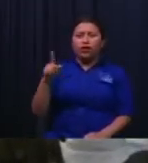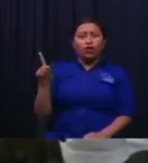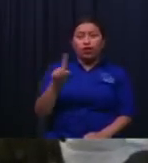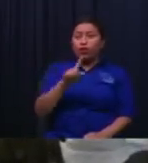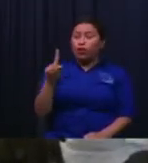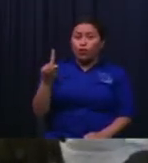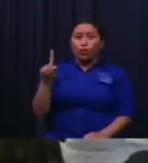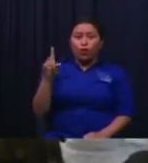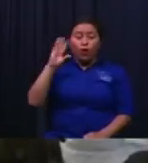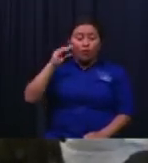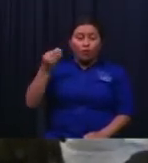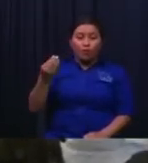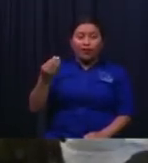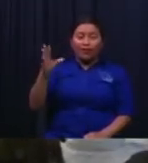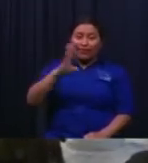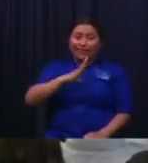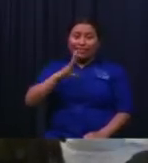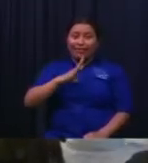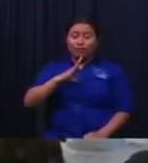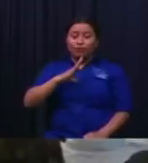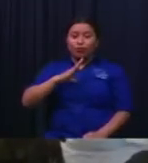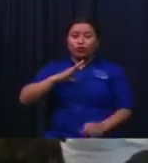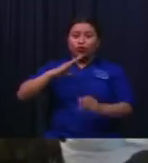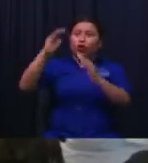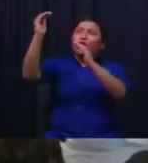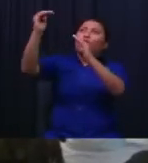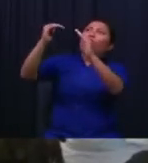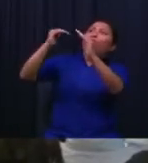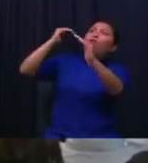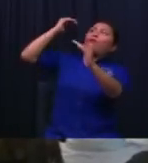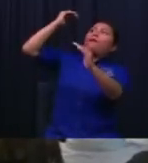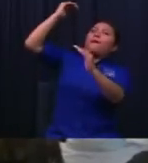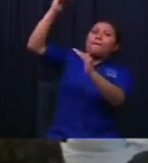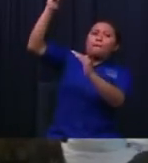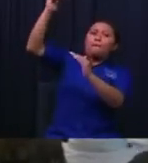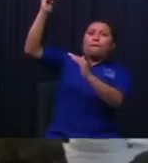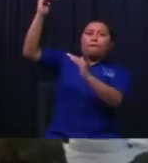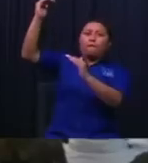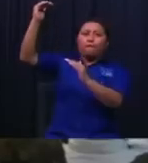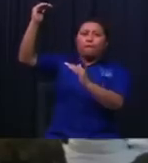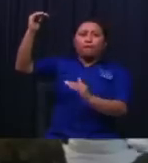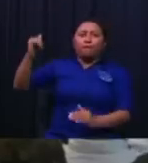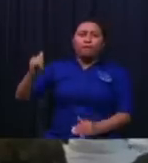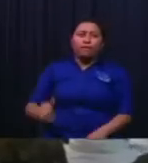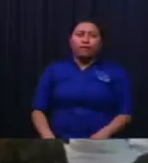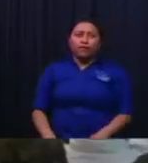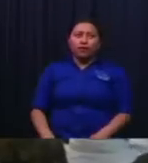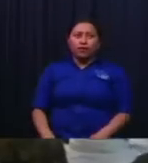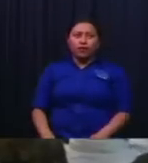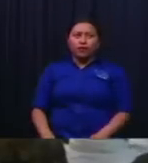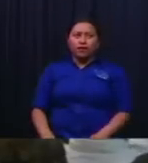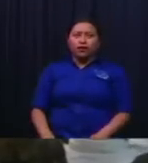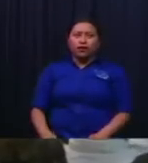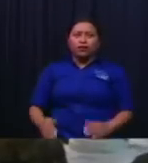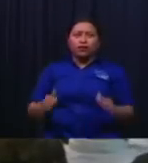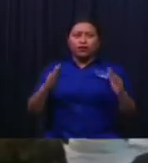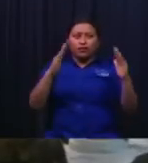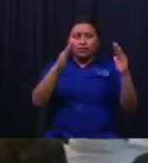una cabeza sobre nosotros. Hay alguien que nos da un parámetro de conducta aún dentro de nuestro